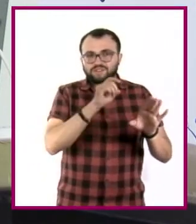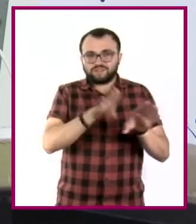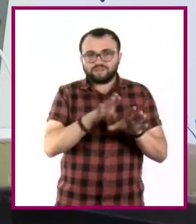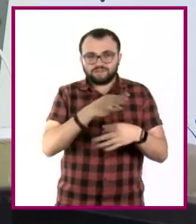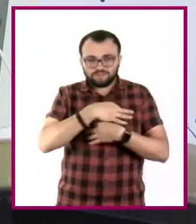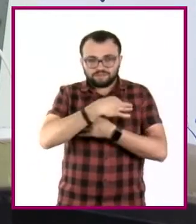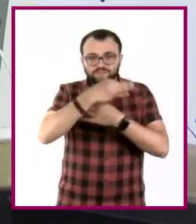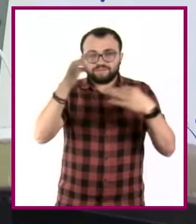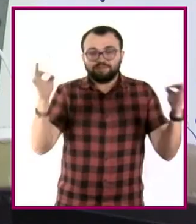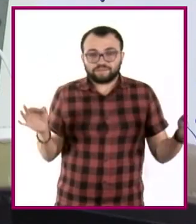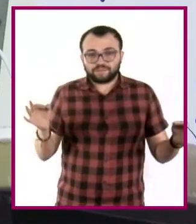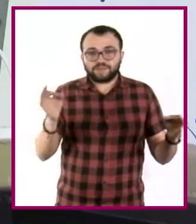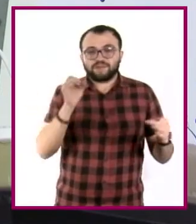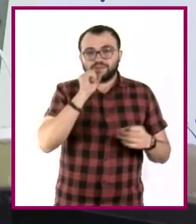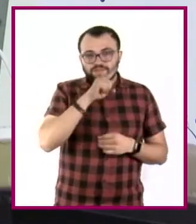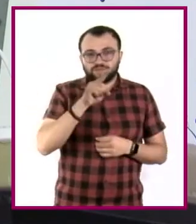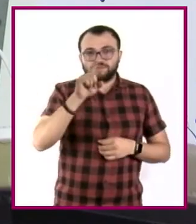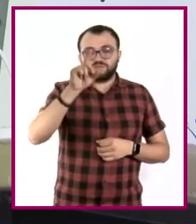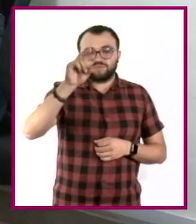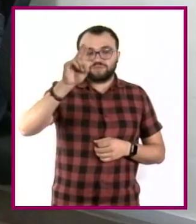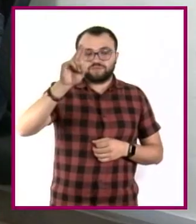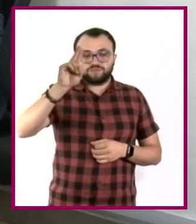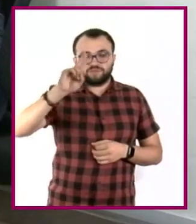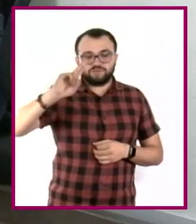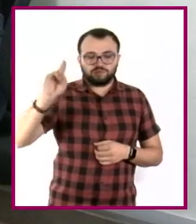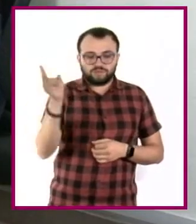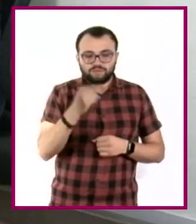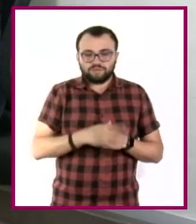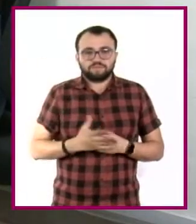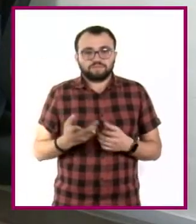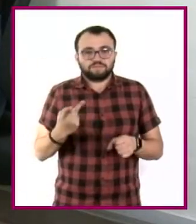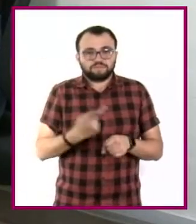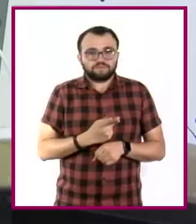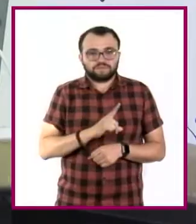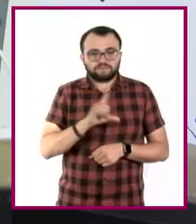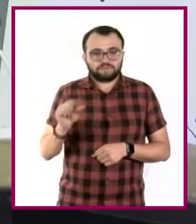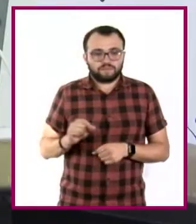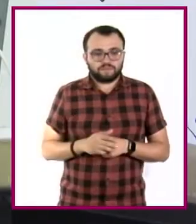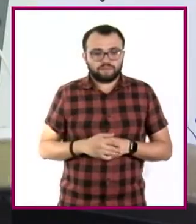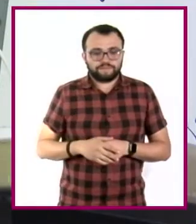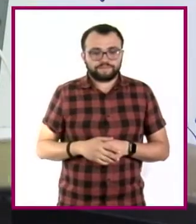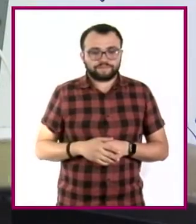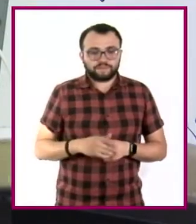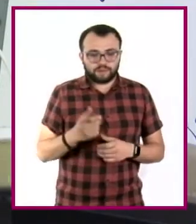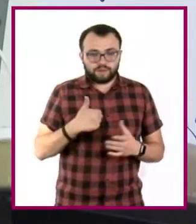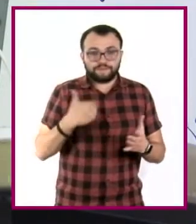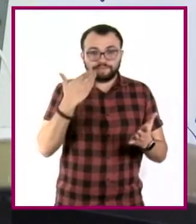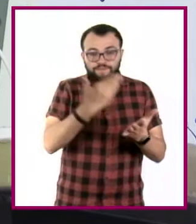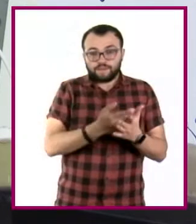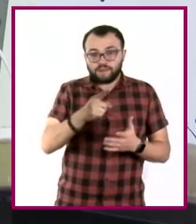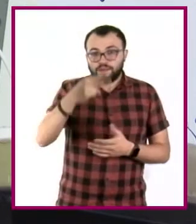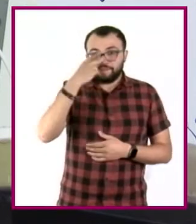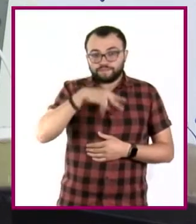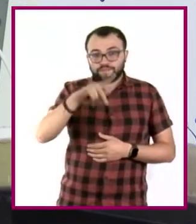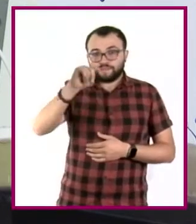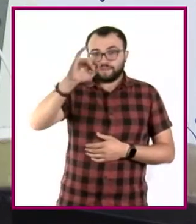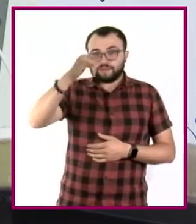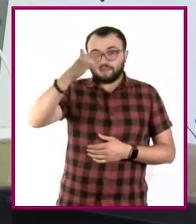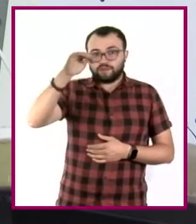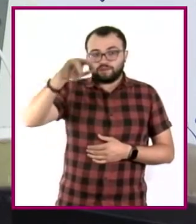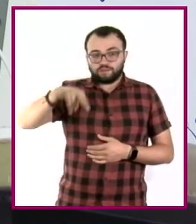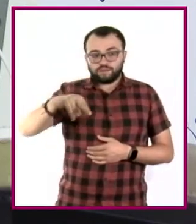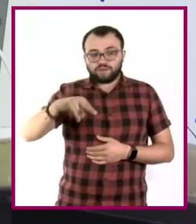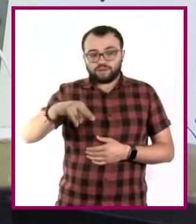divulgación científica que realizaría la universidad. ¿Y luego qué pasó? Representarían a México en la Taiwan